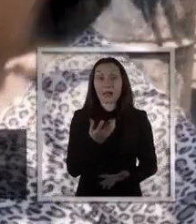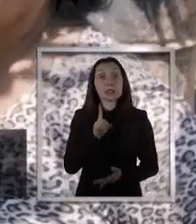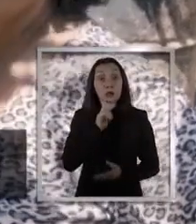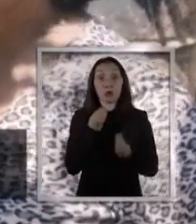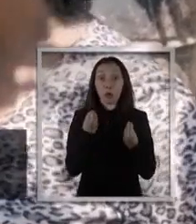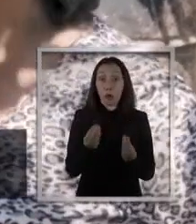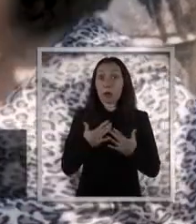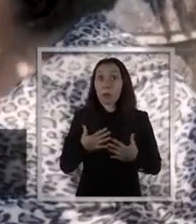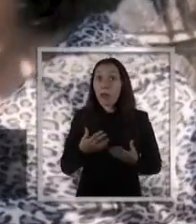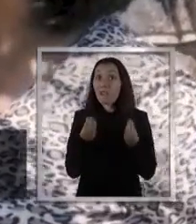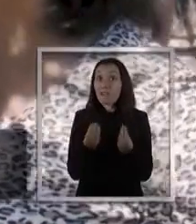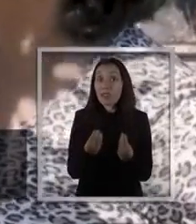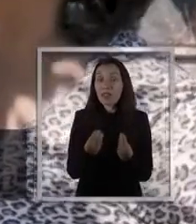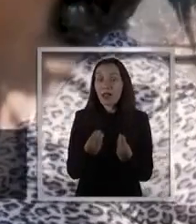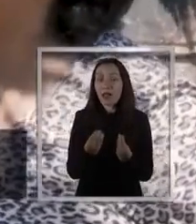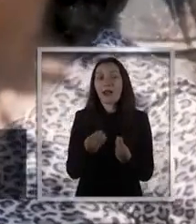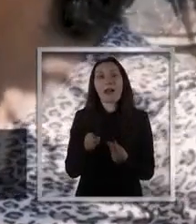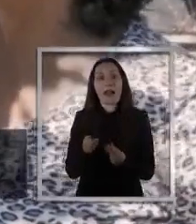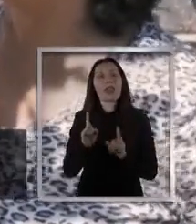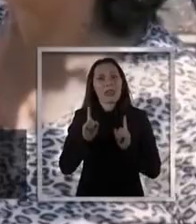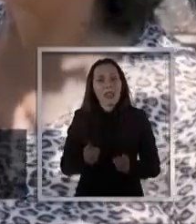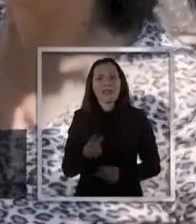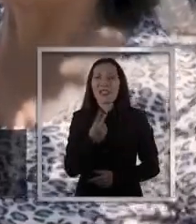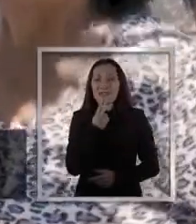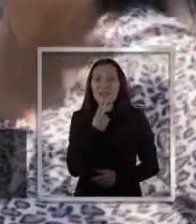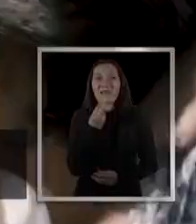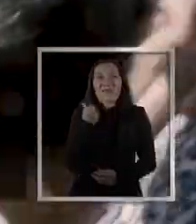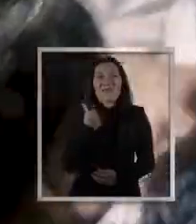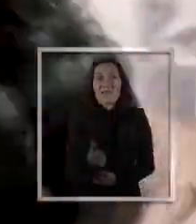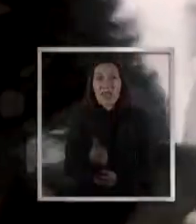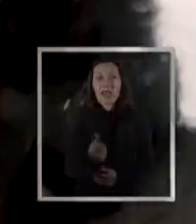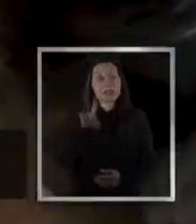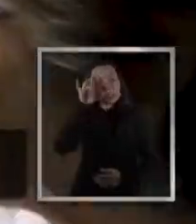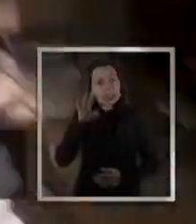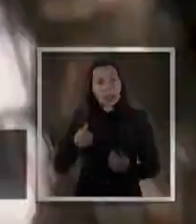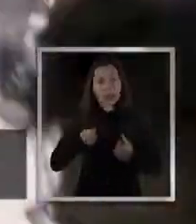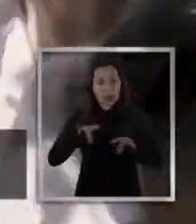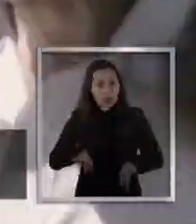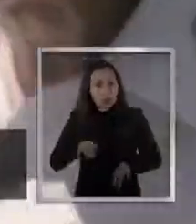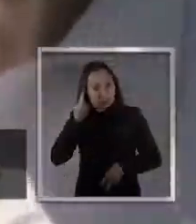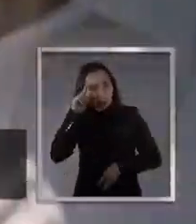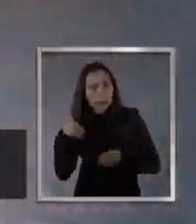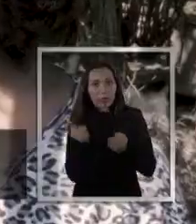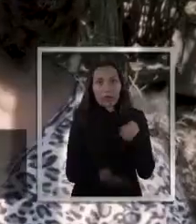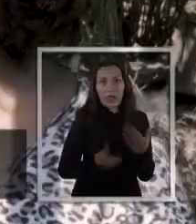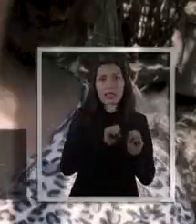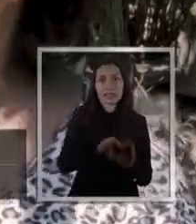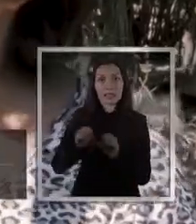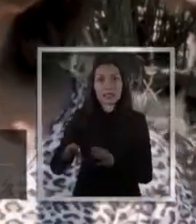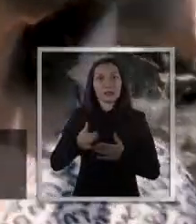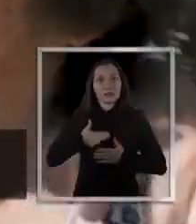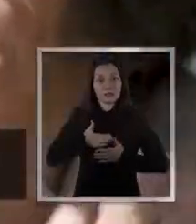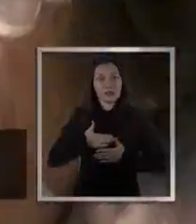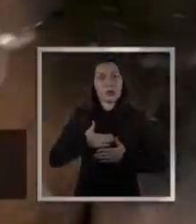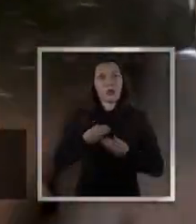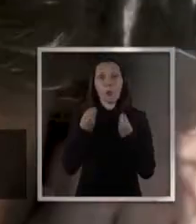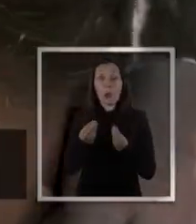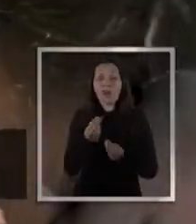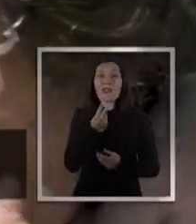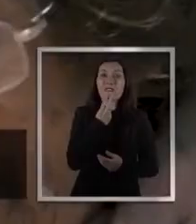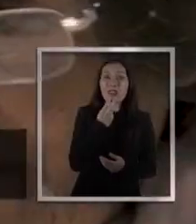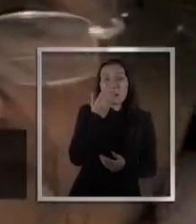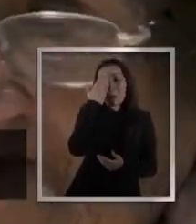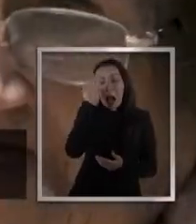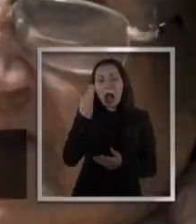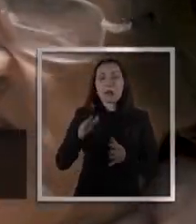uno tiene una buena calidad de vida, hay que bien vivirla. Dar lo que uno sabe, enseñar lo que uno sabe. Y las vivencias, buenas o malas,